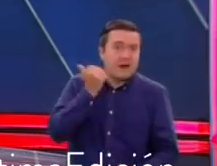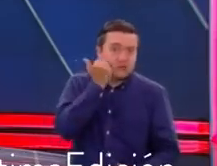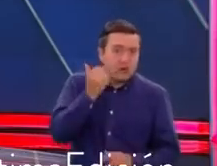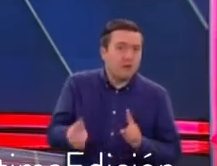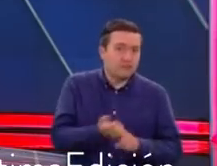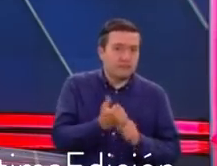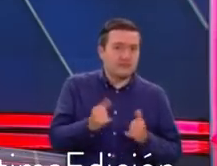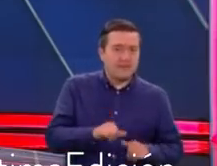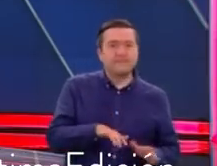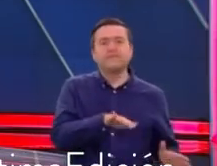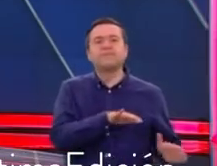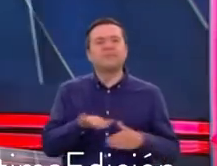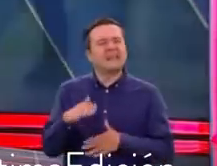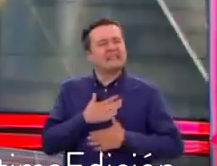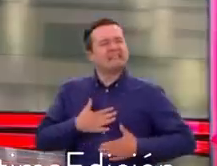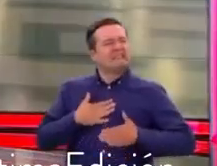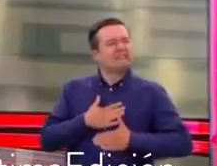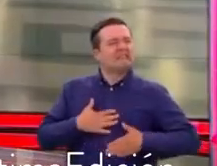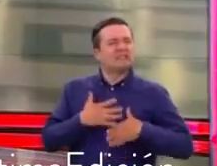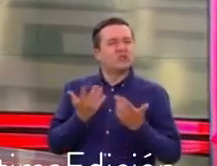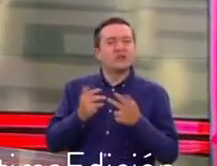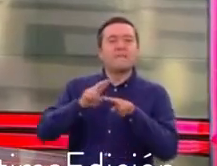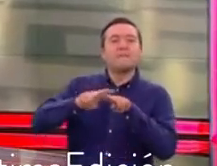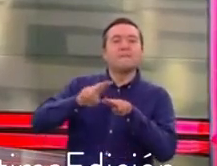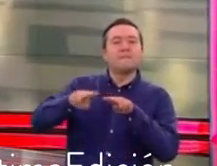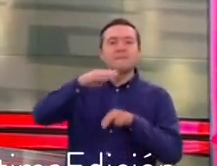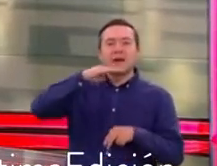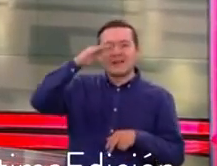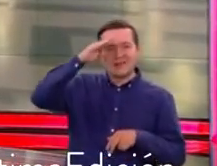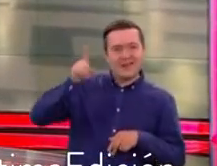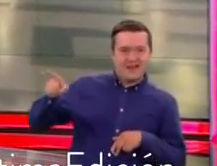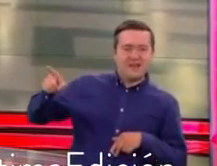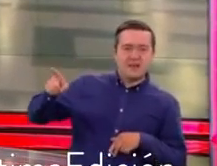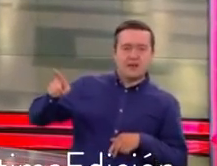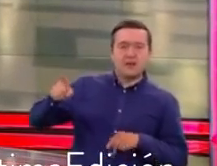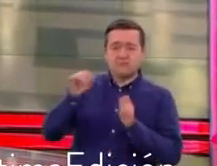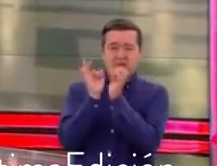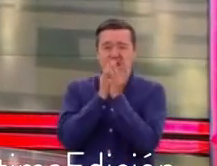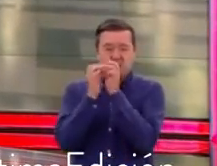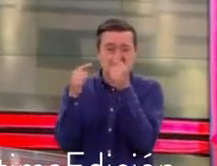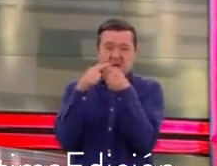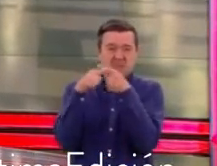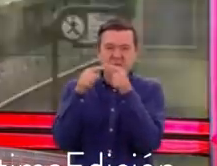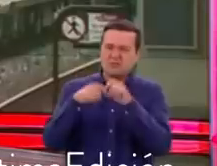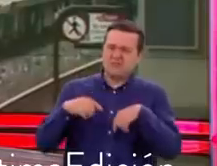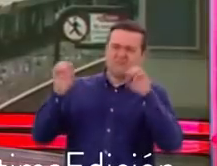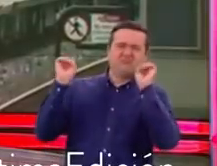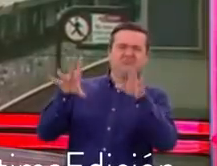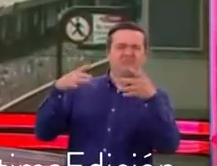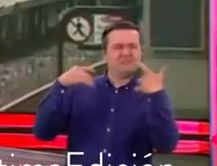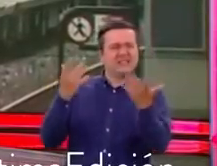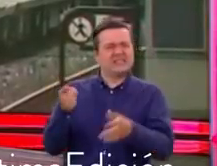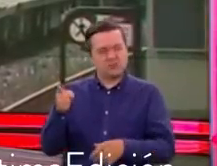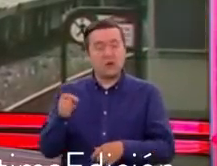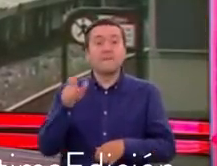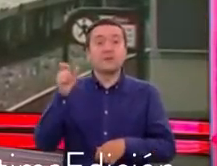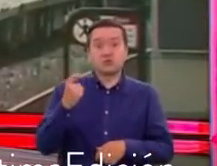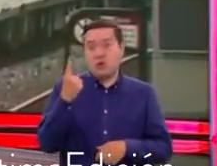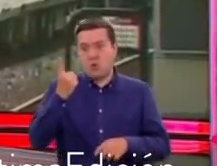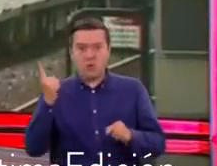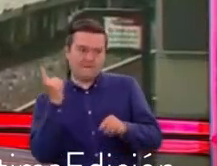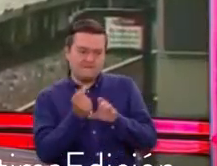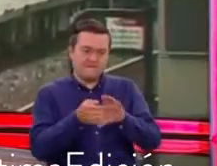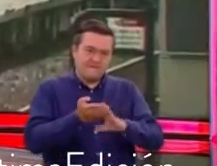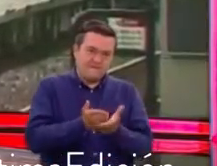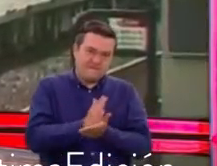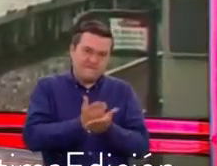Indignación y rechazo generó una riña dentro del metro de Medellín por parte de dos usuarios. Uno de ellos agredió al otro con un arma blanca. Los usuarios